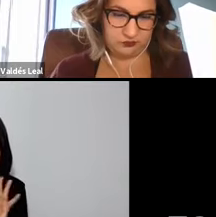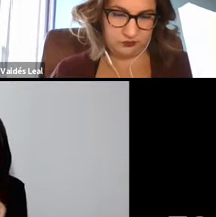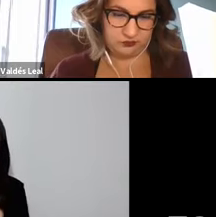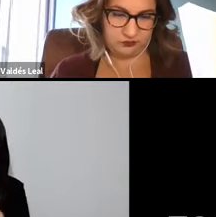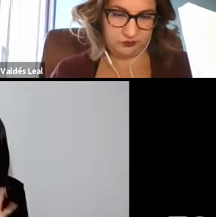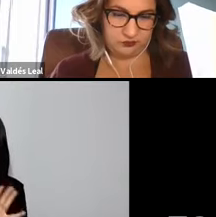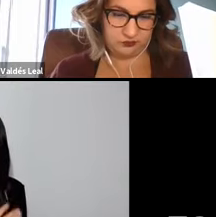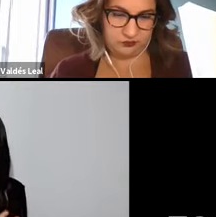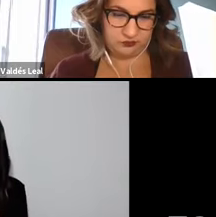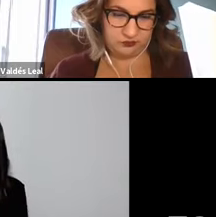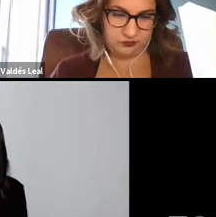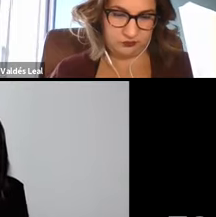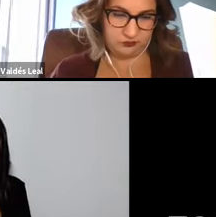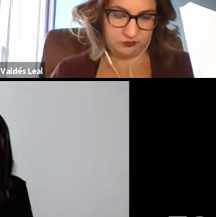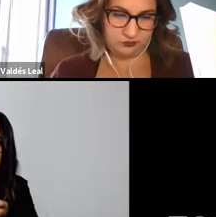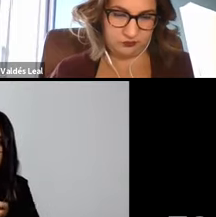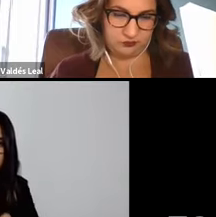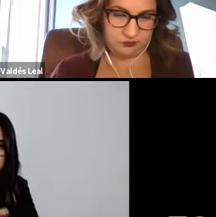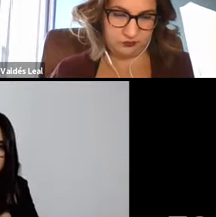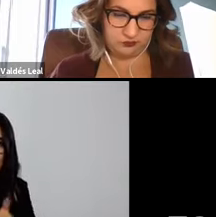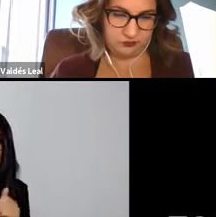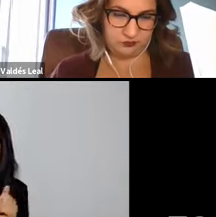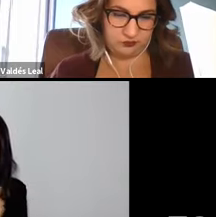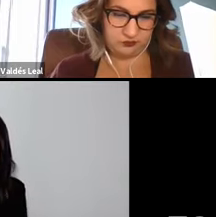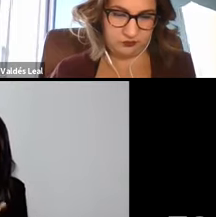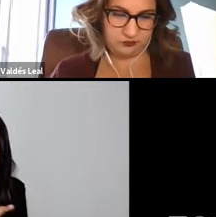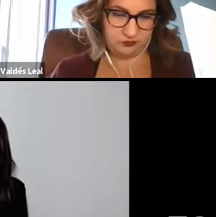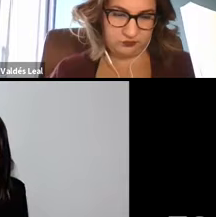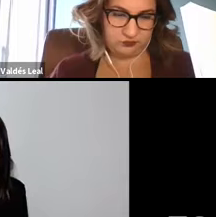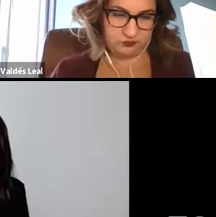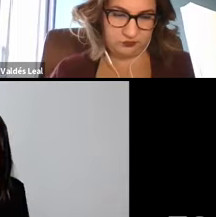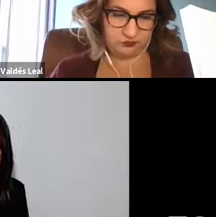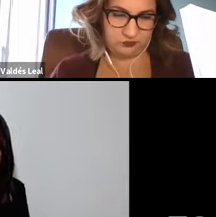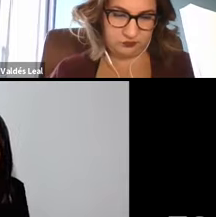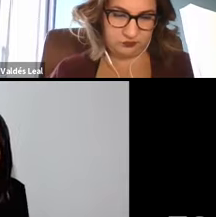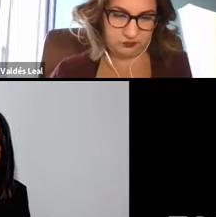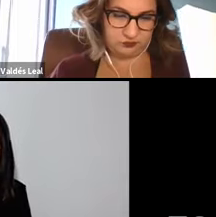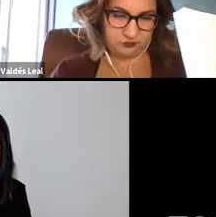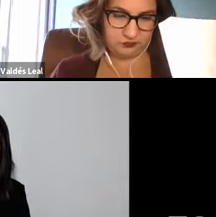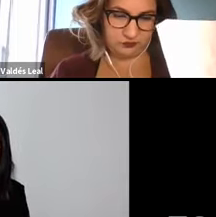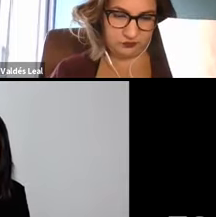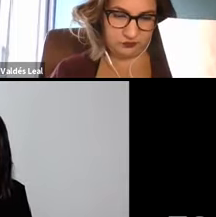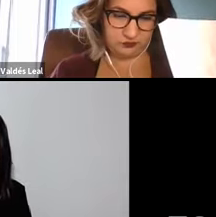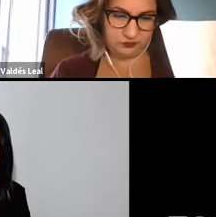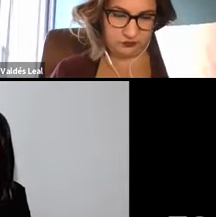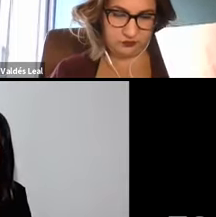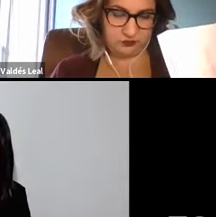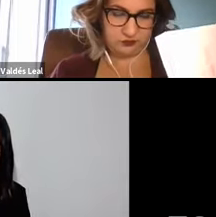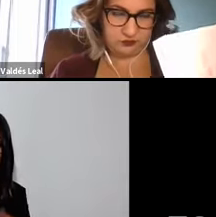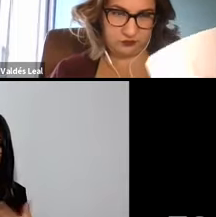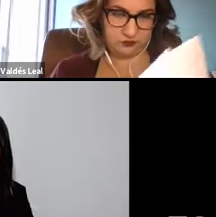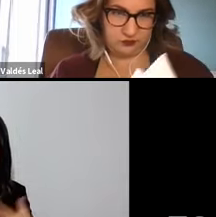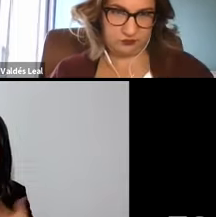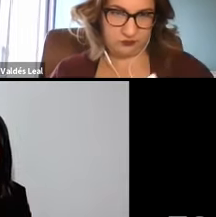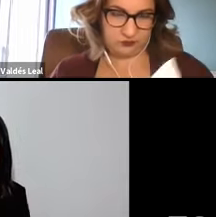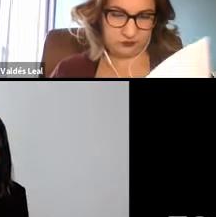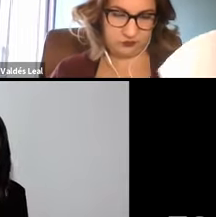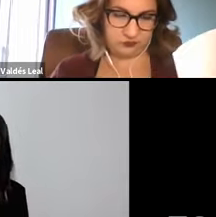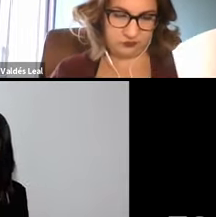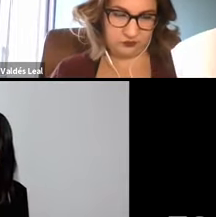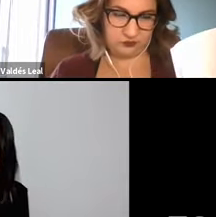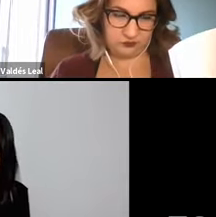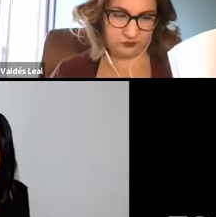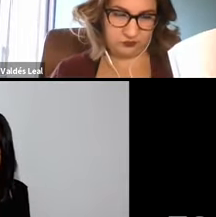órgano de impartición de justicia mexicano. Me llama la atención la infinidad de materias en las que se toca el derecho a